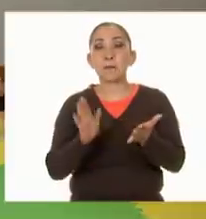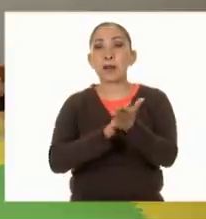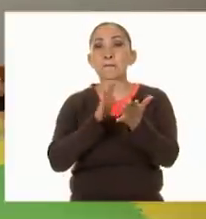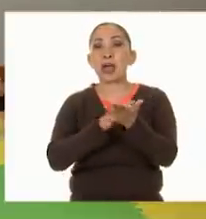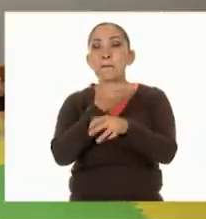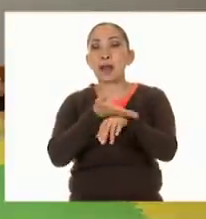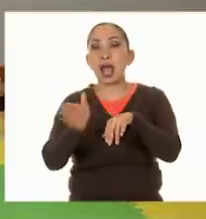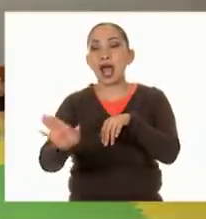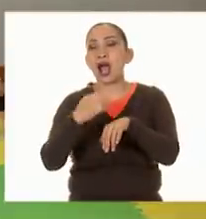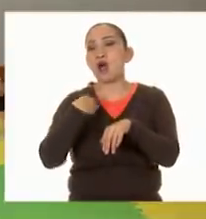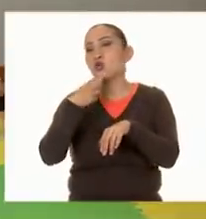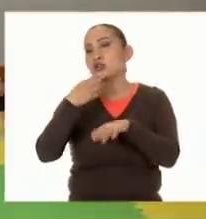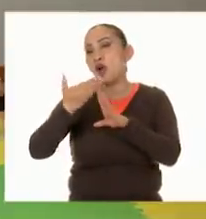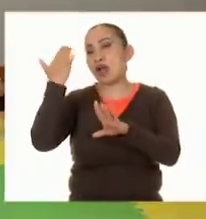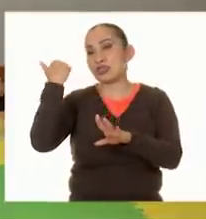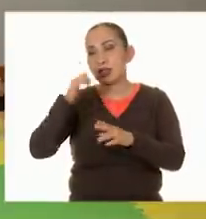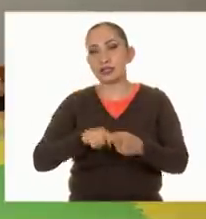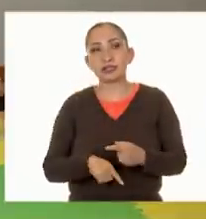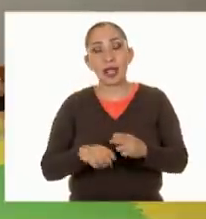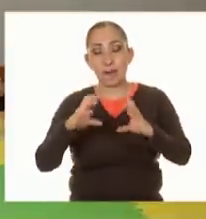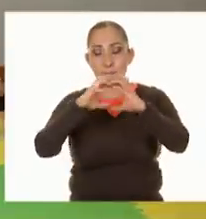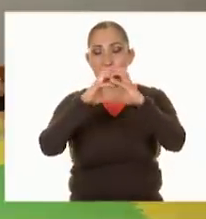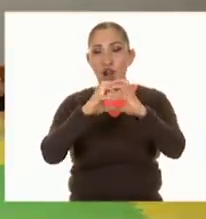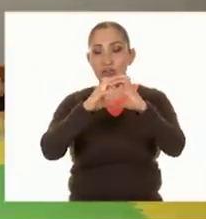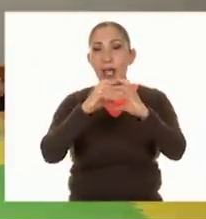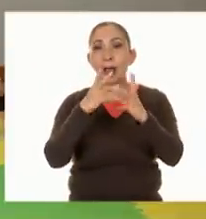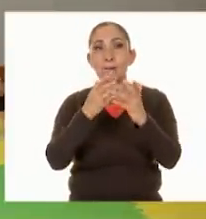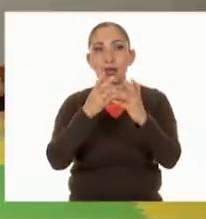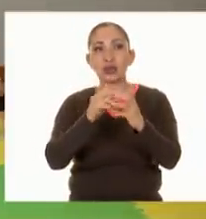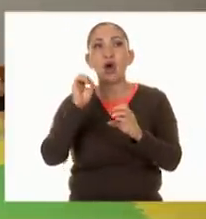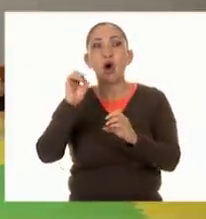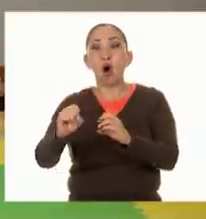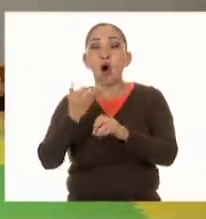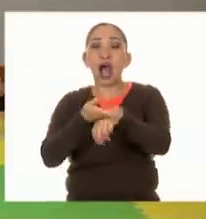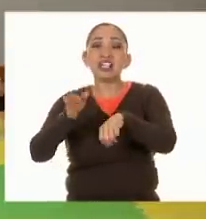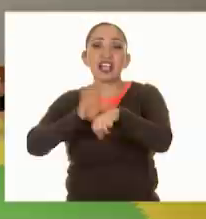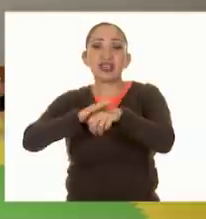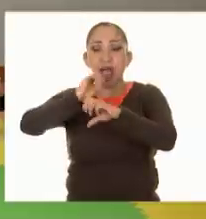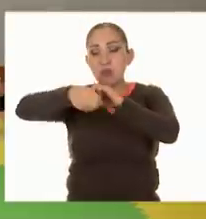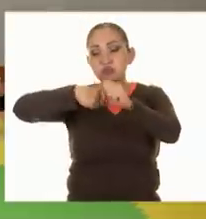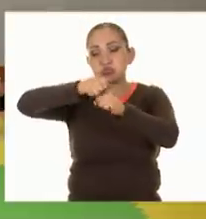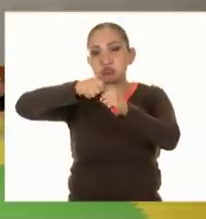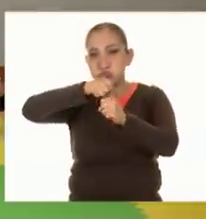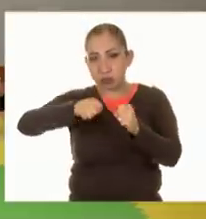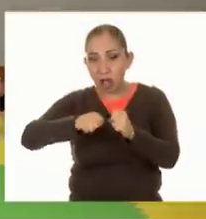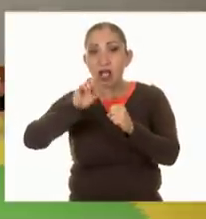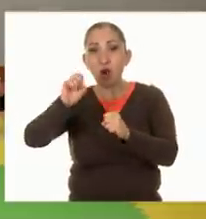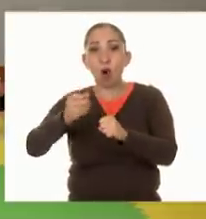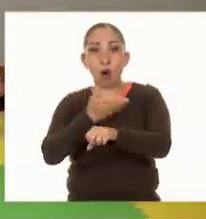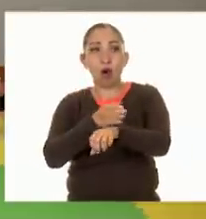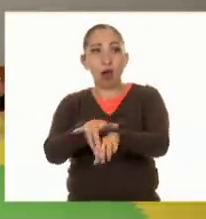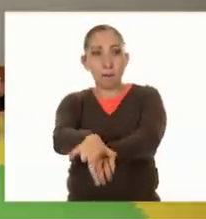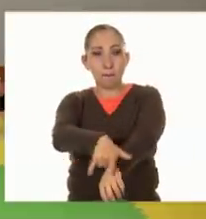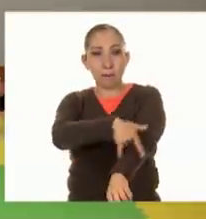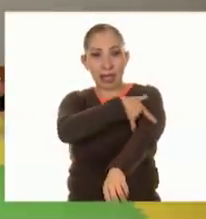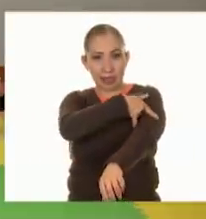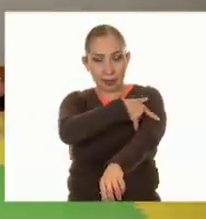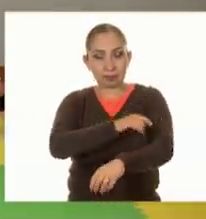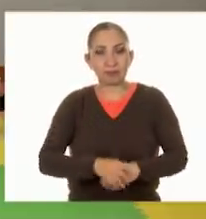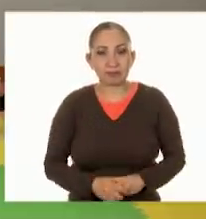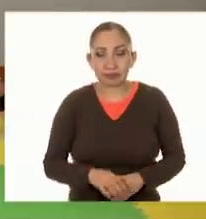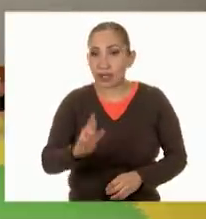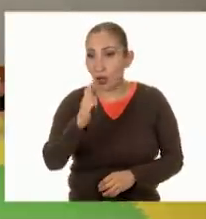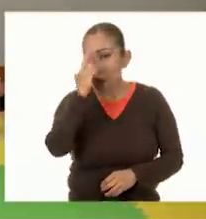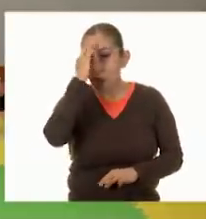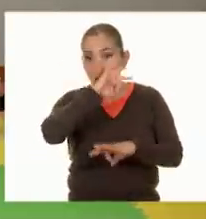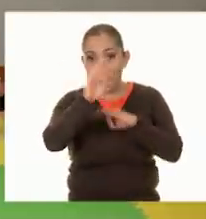hojas blancas recicladas, una pelota de plástico o un rollito de calceta y una media. Recuerda que